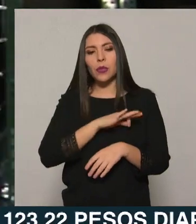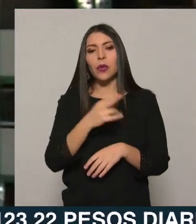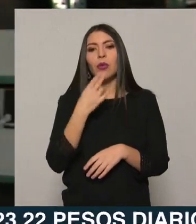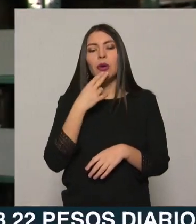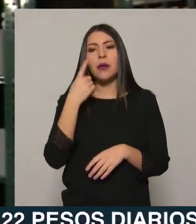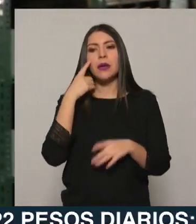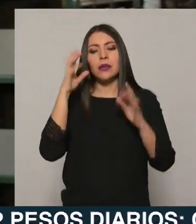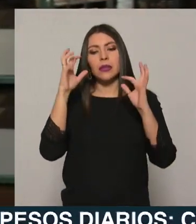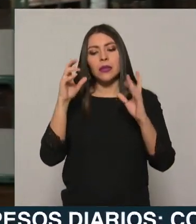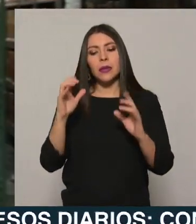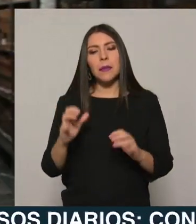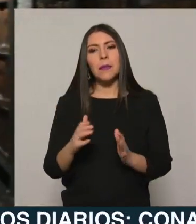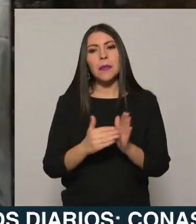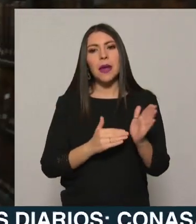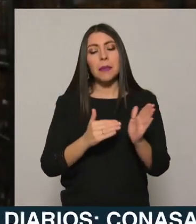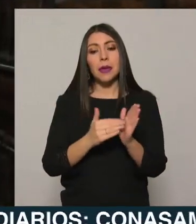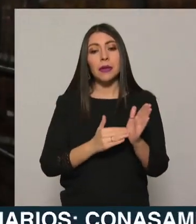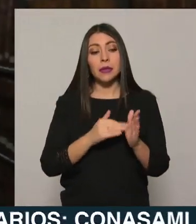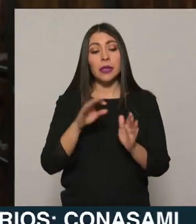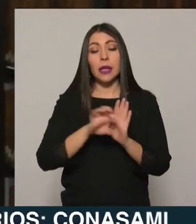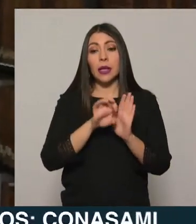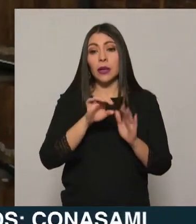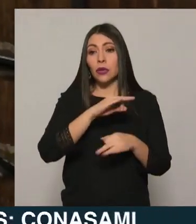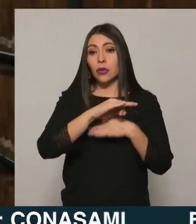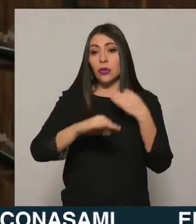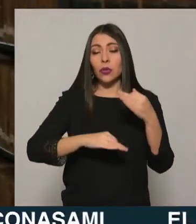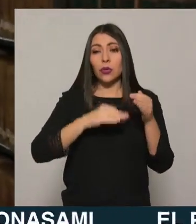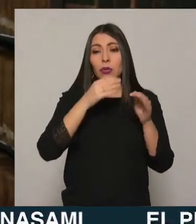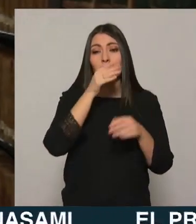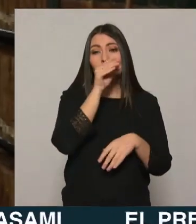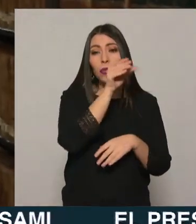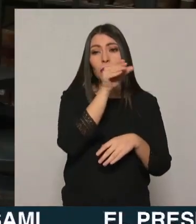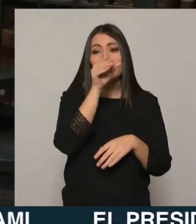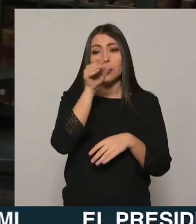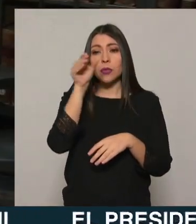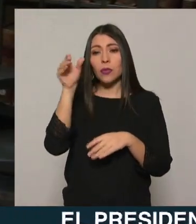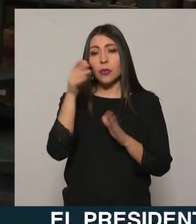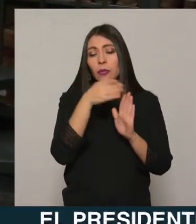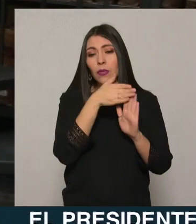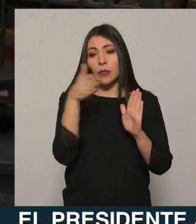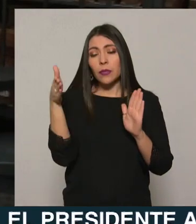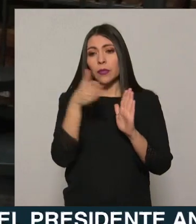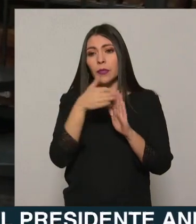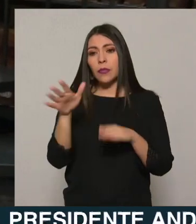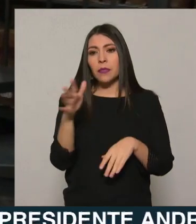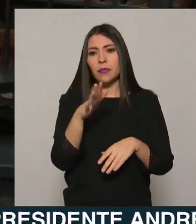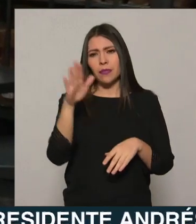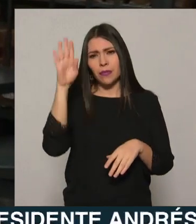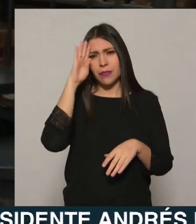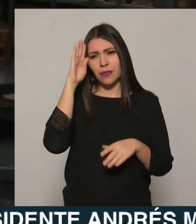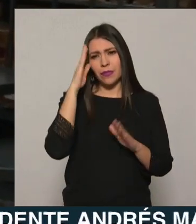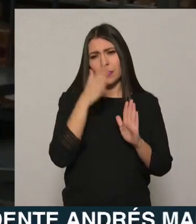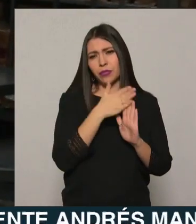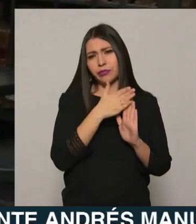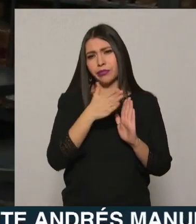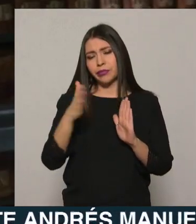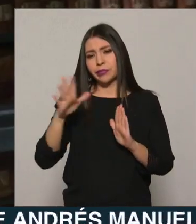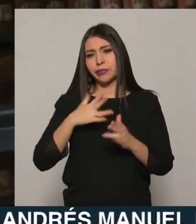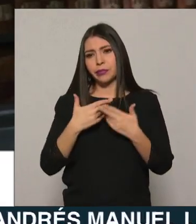papel. Lo increíble es que si colocamos todos los tomos uno junto a otro, estos alcanzan dimensiones